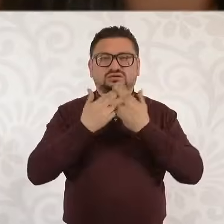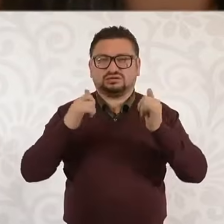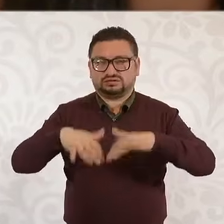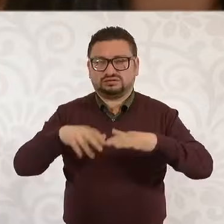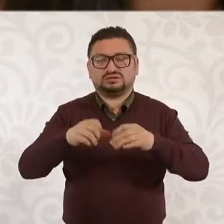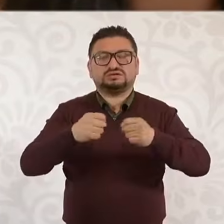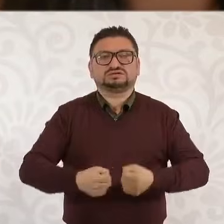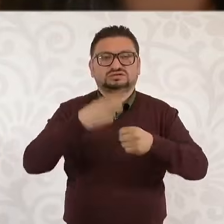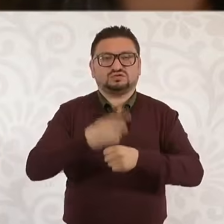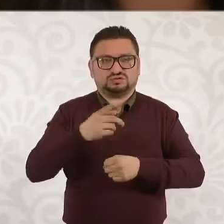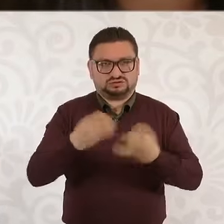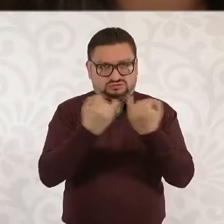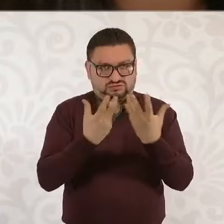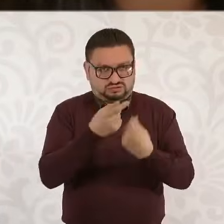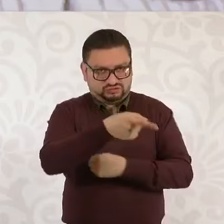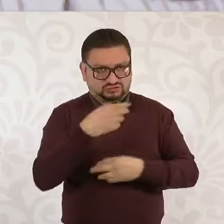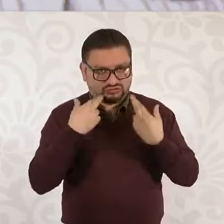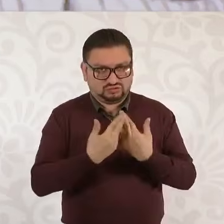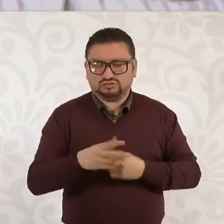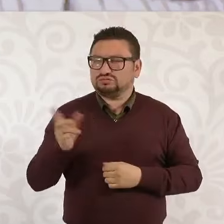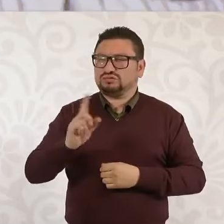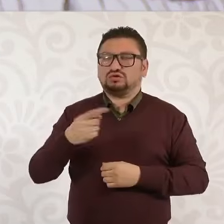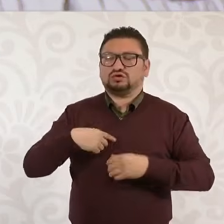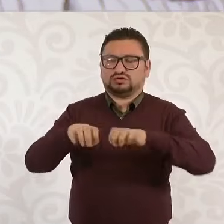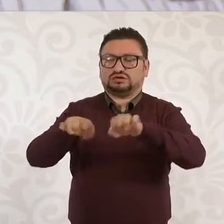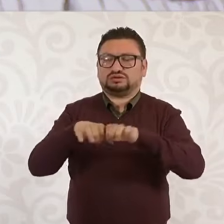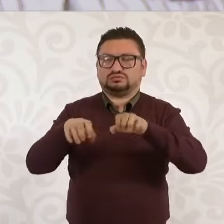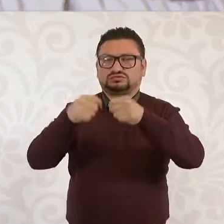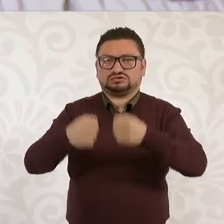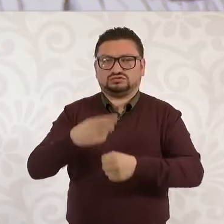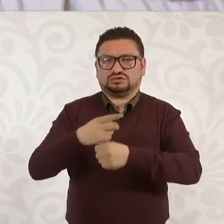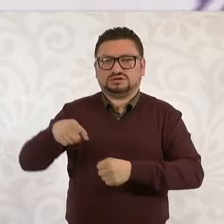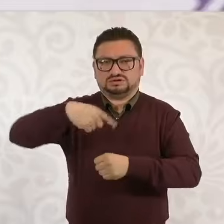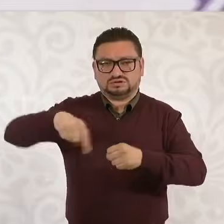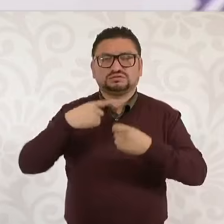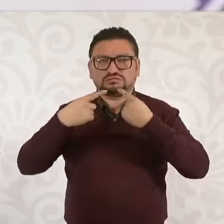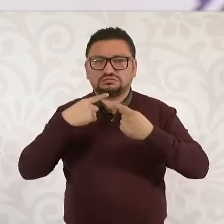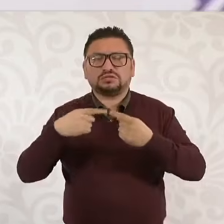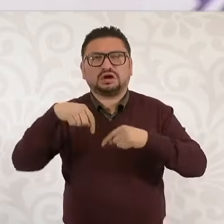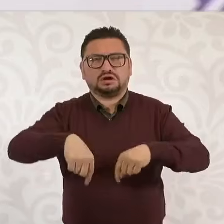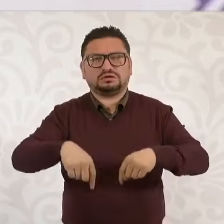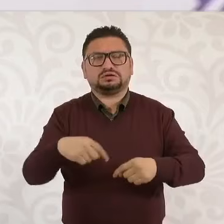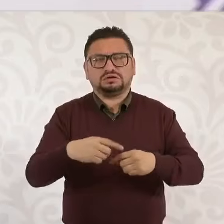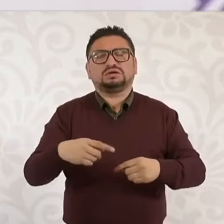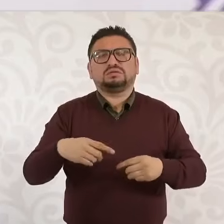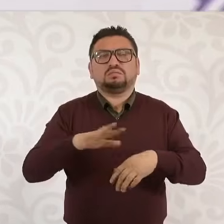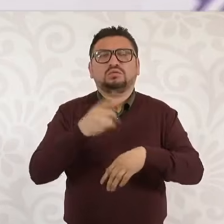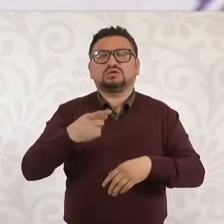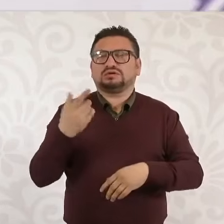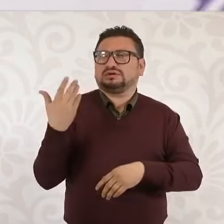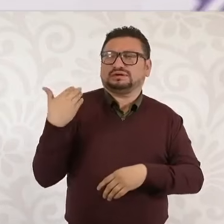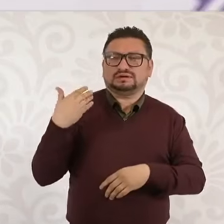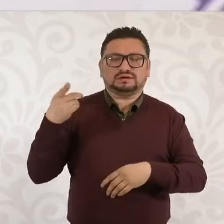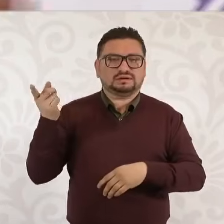de Seguridad. ¿Con usted también se reunieron? No, se reunieron con el Gabinete de Seguridad, se decidió que fuera aquí en Palacio porque estuvieron